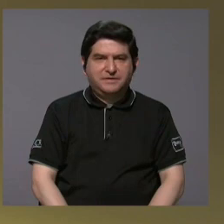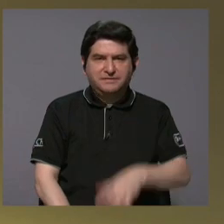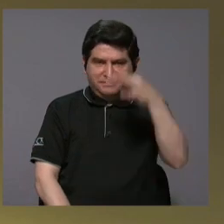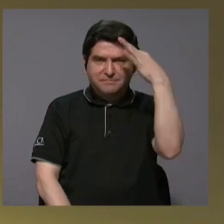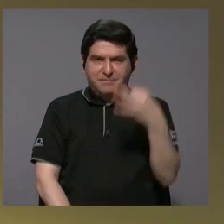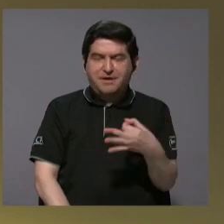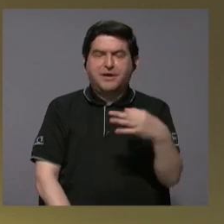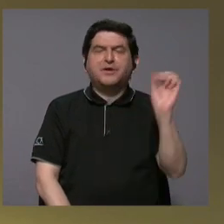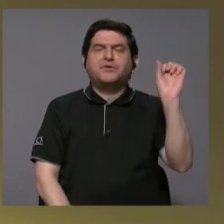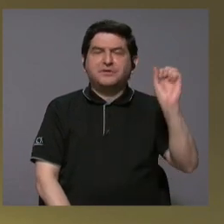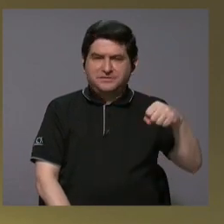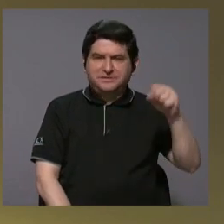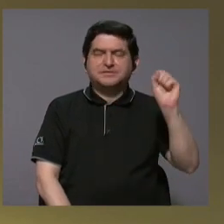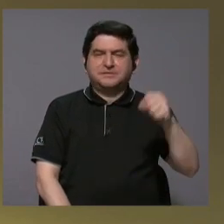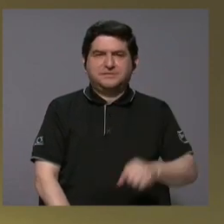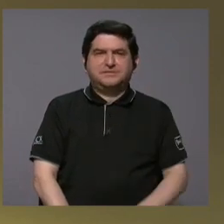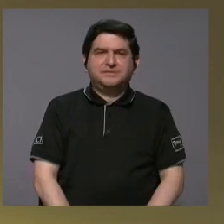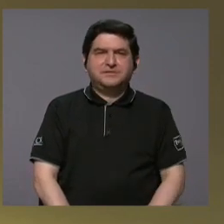dejado